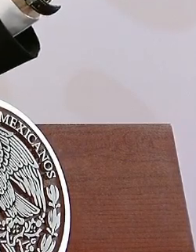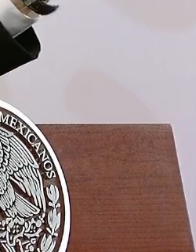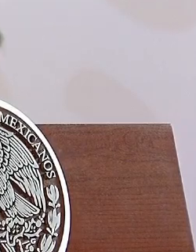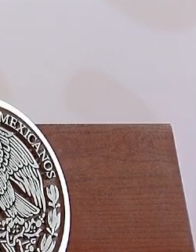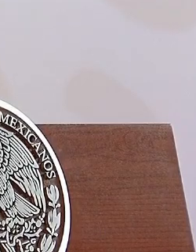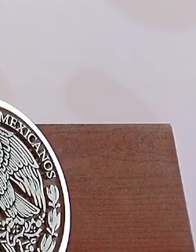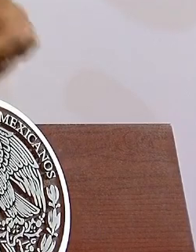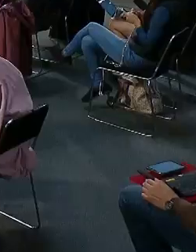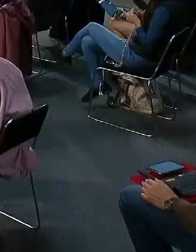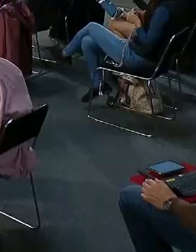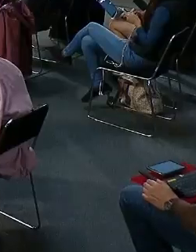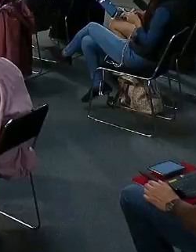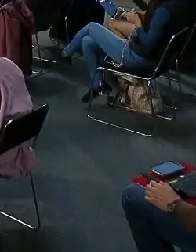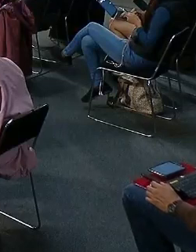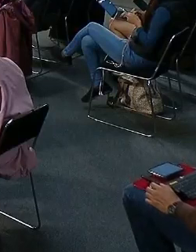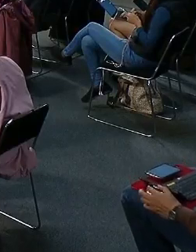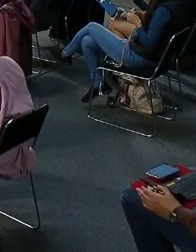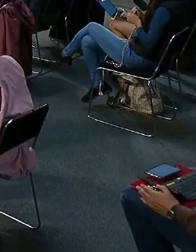Entonces,